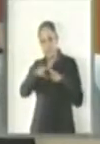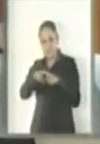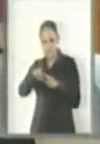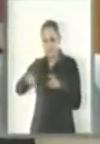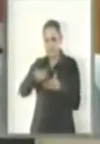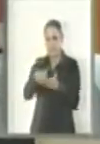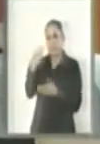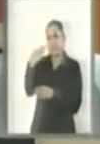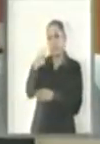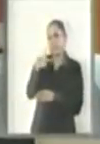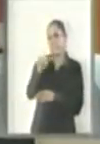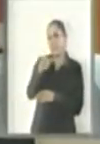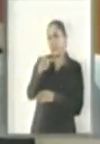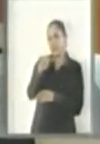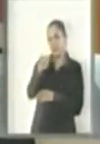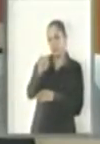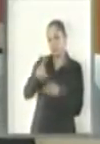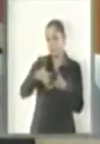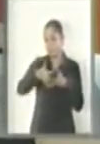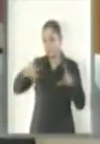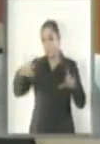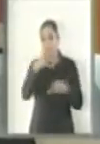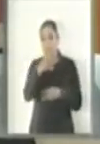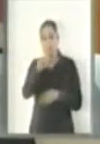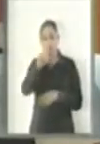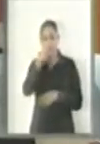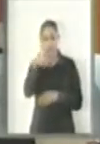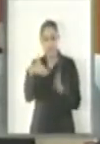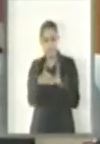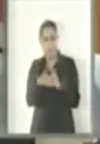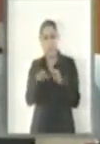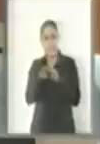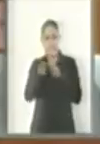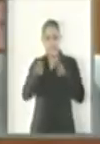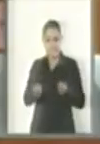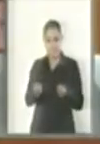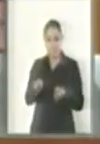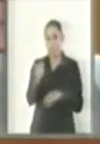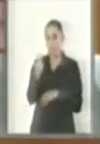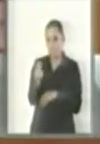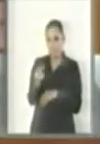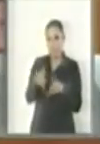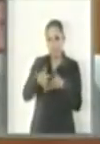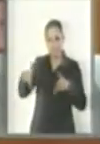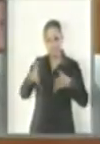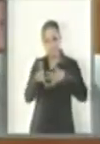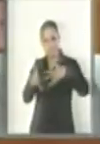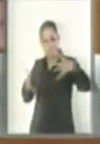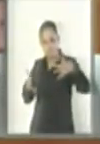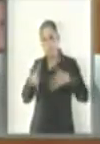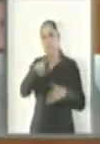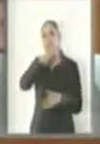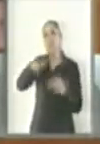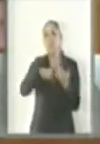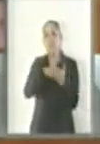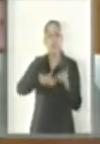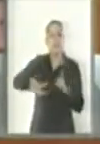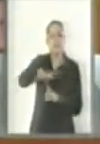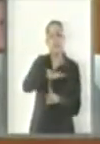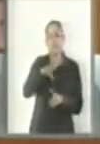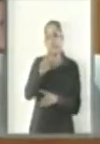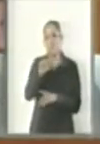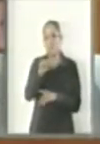una superficie de 476.000 metros cuadrados, localizado en el municipio de